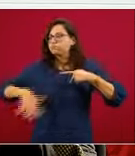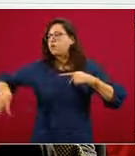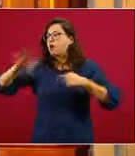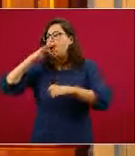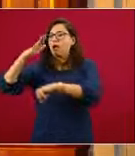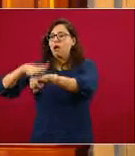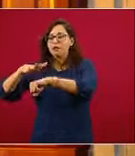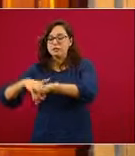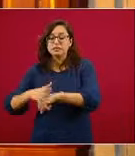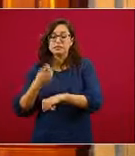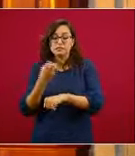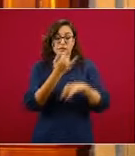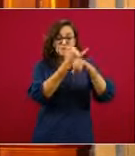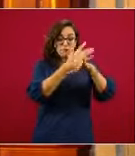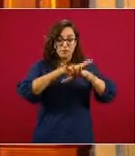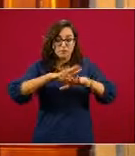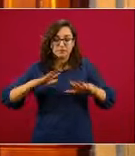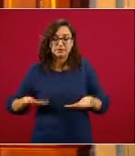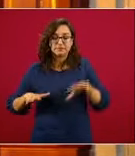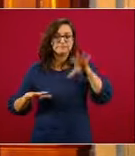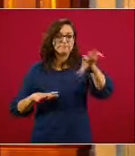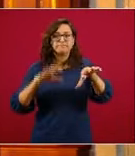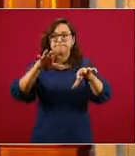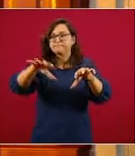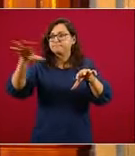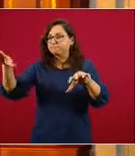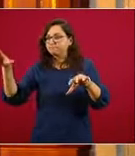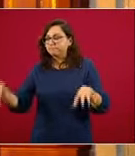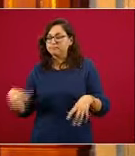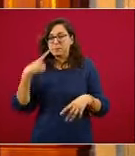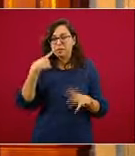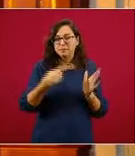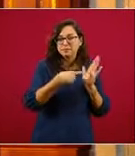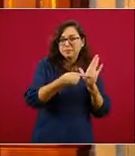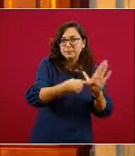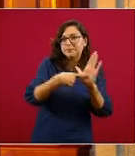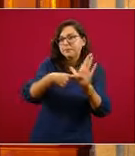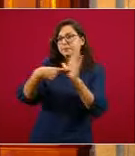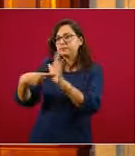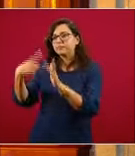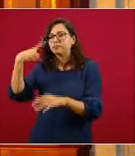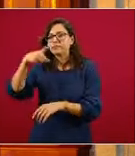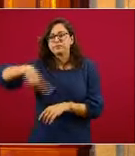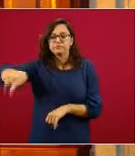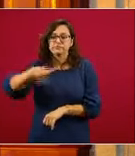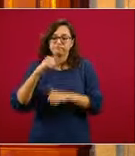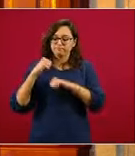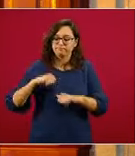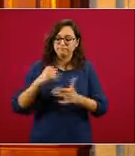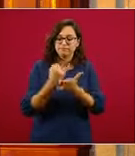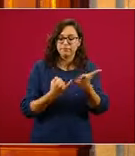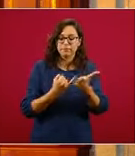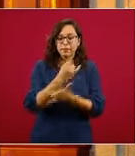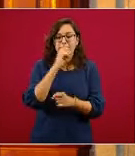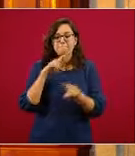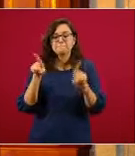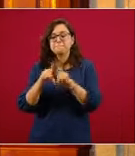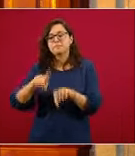comunicamos esta información a distintos sectores, a los tomadores de decisiones, a las secciones académicas,